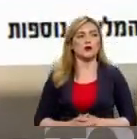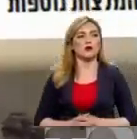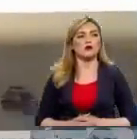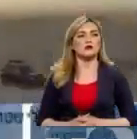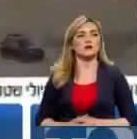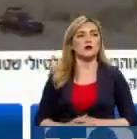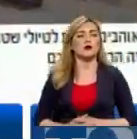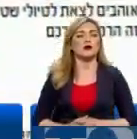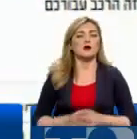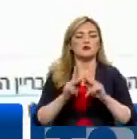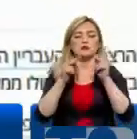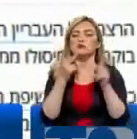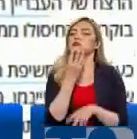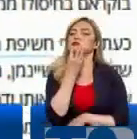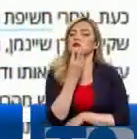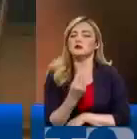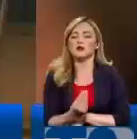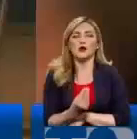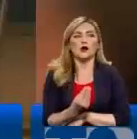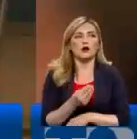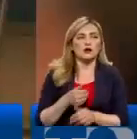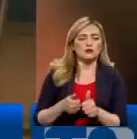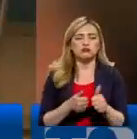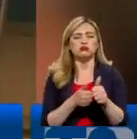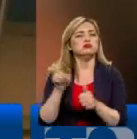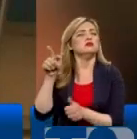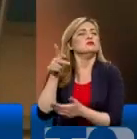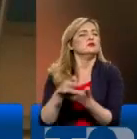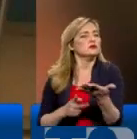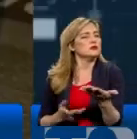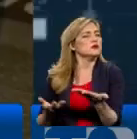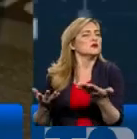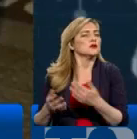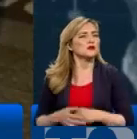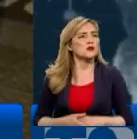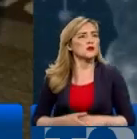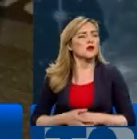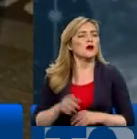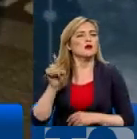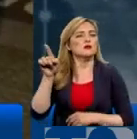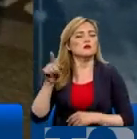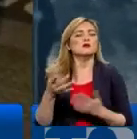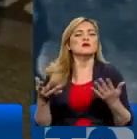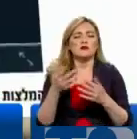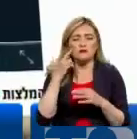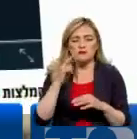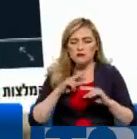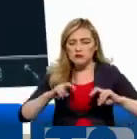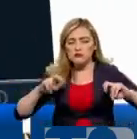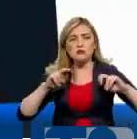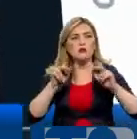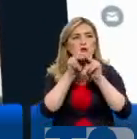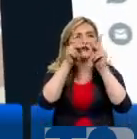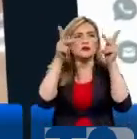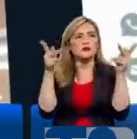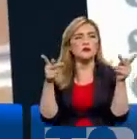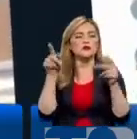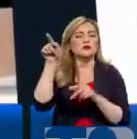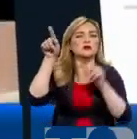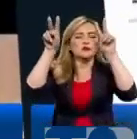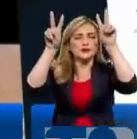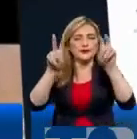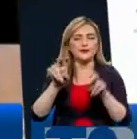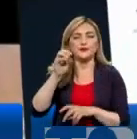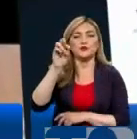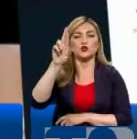en Israel siguen de cerca lo que pasa en Ecuador con Oren Shaiman y lo que pasó con Shaidahan. La revista Mako titula